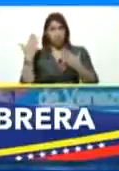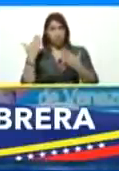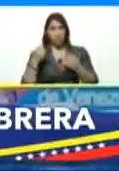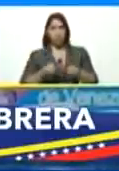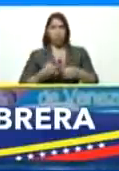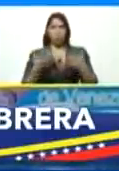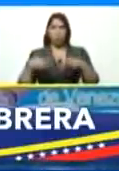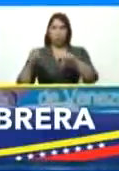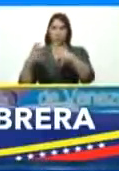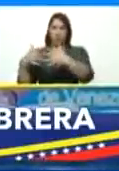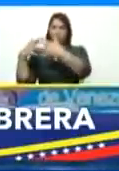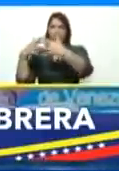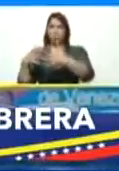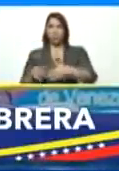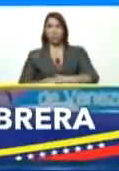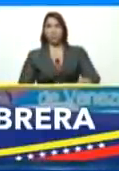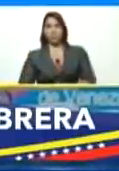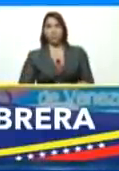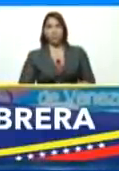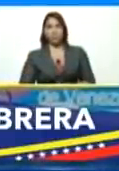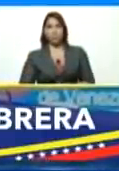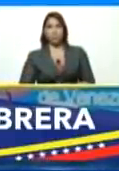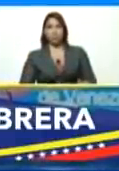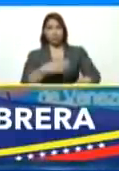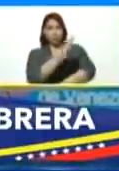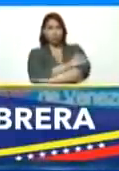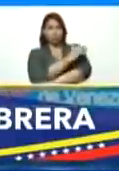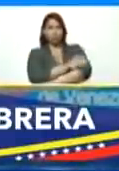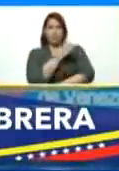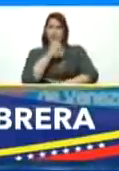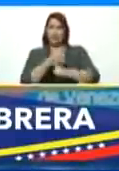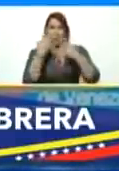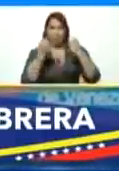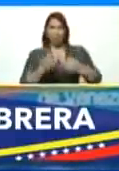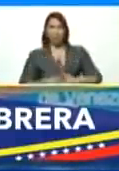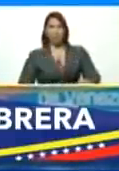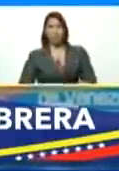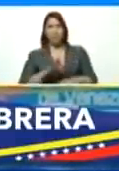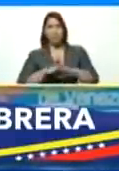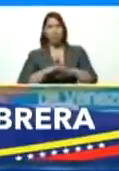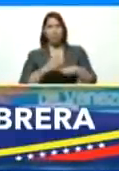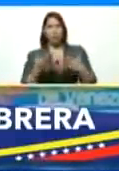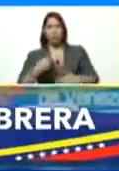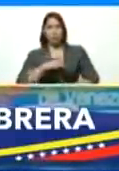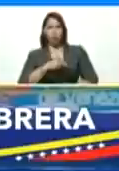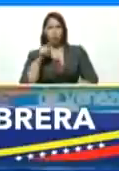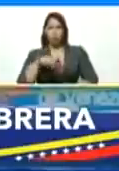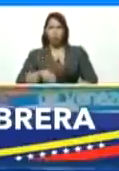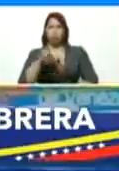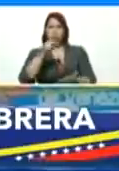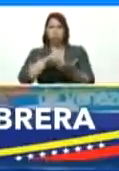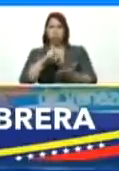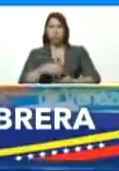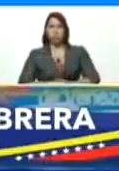imperialismo y la oligarquía debe entender por qué estamos aquí